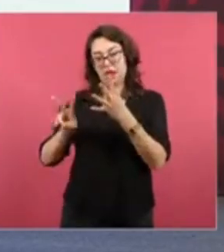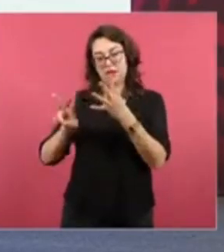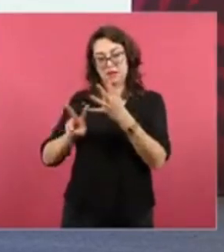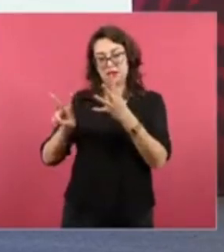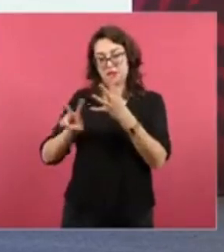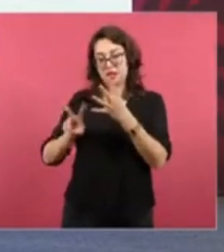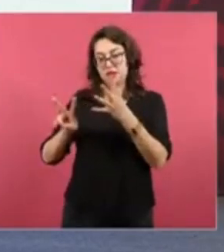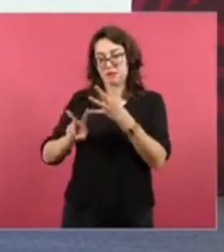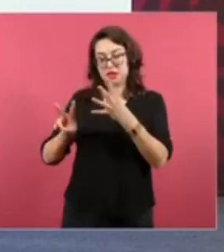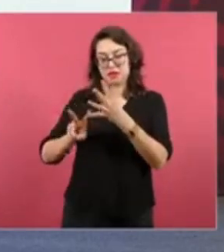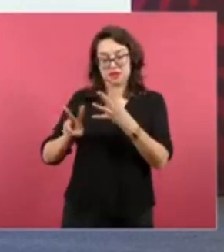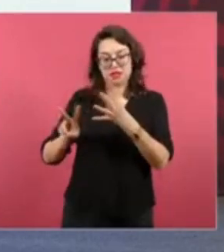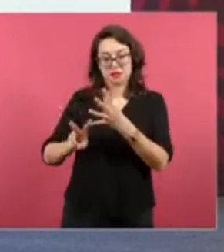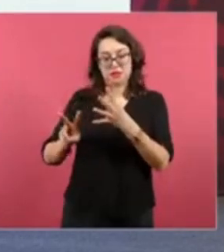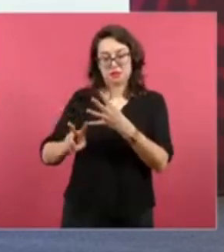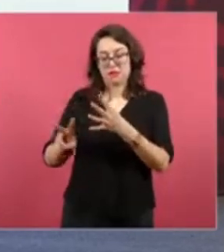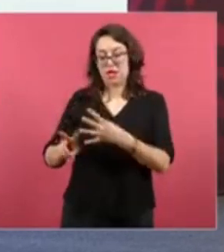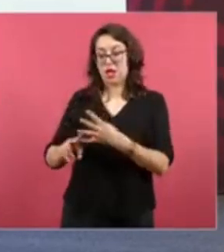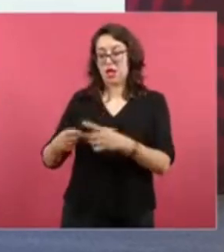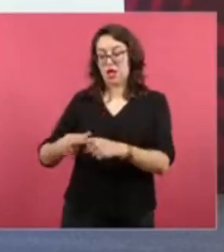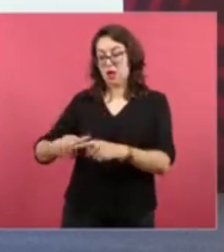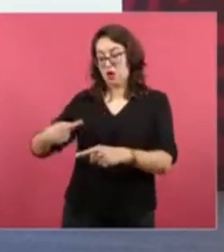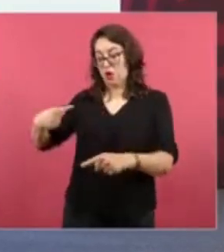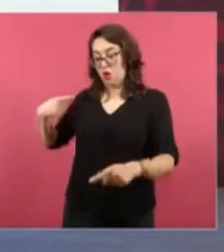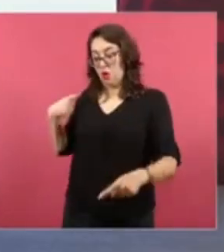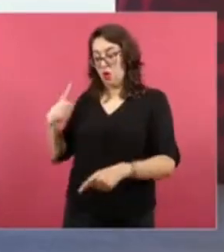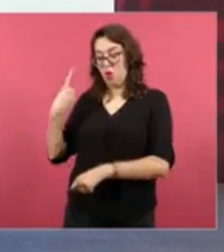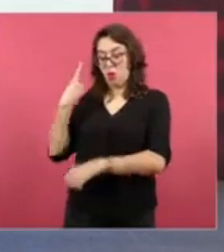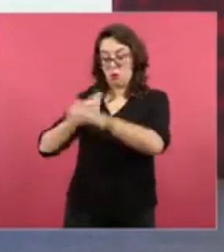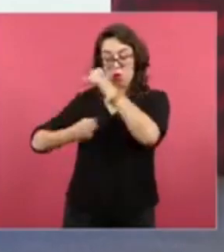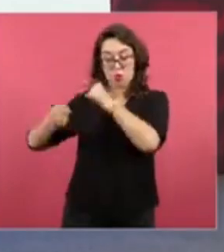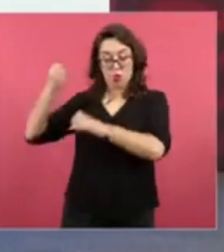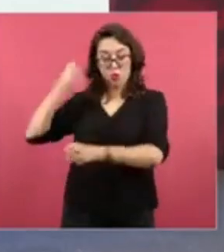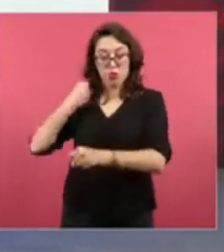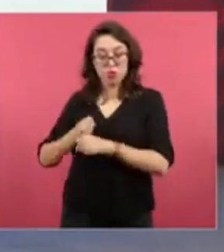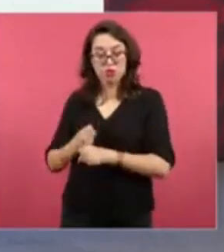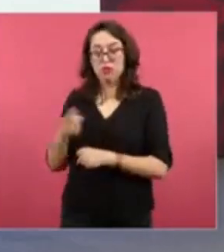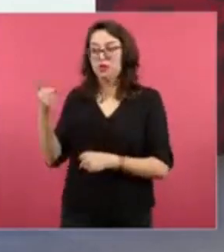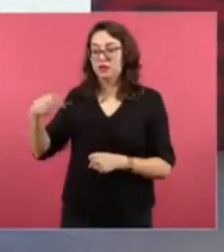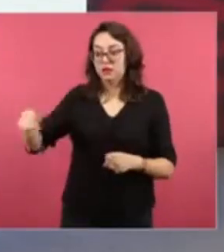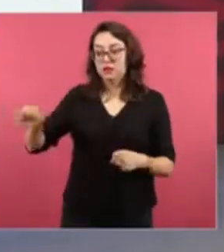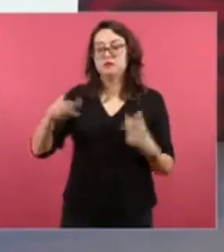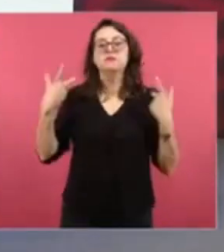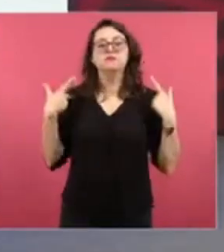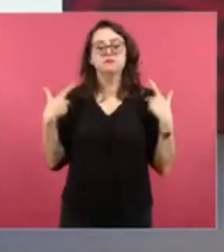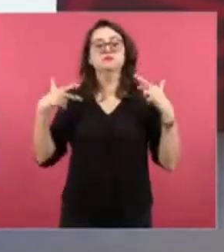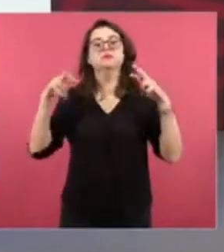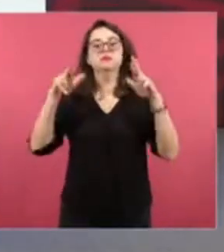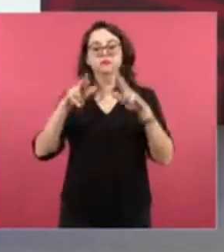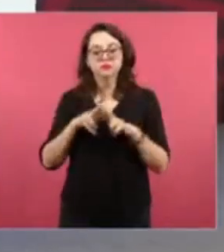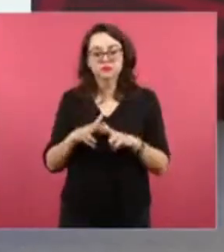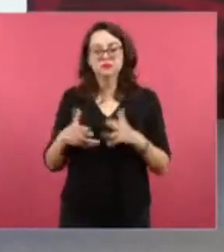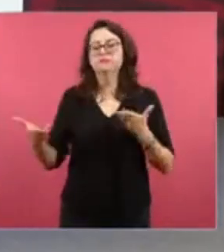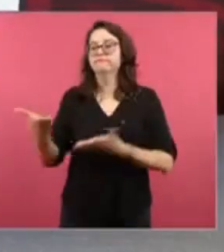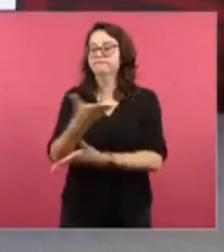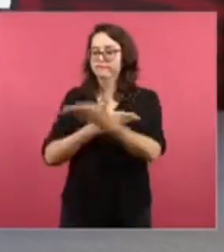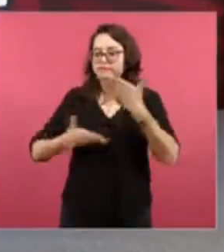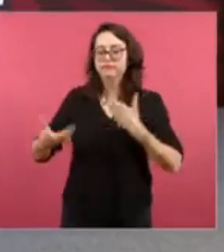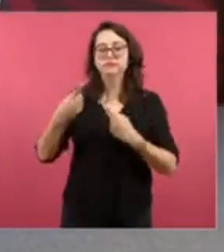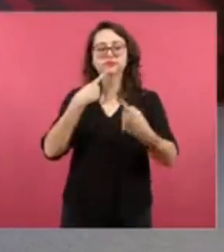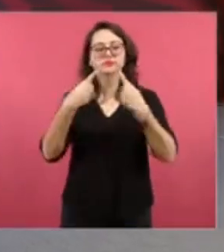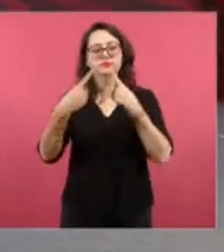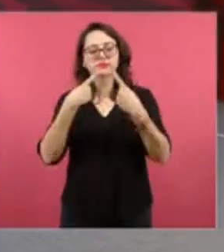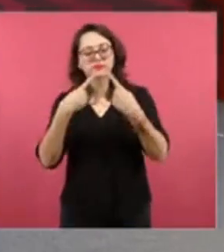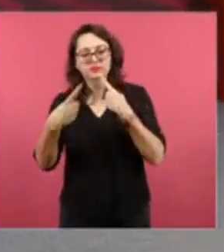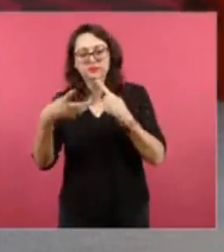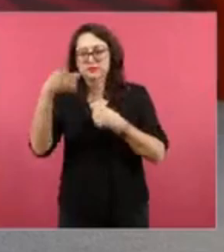viene, pero todos estos, los hemos dicho y ha sido fundamental, los consejos técnicos son lugares de discusión